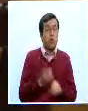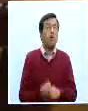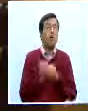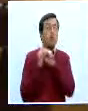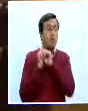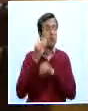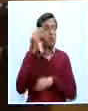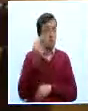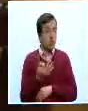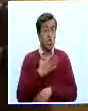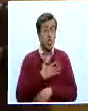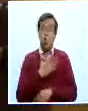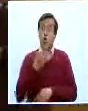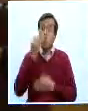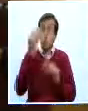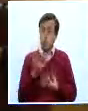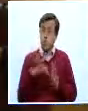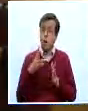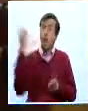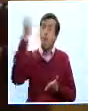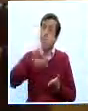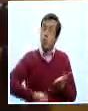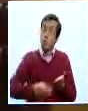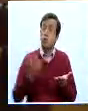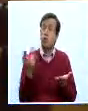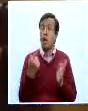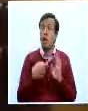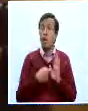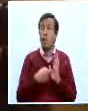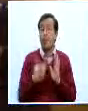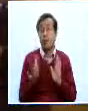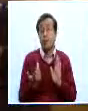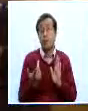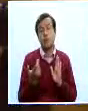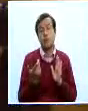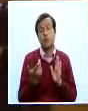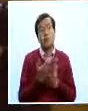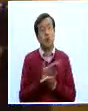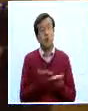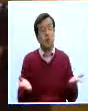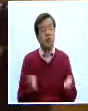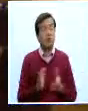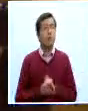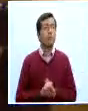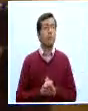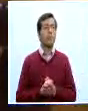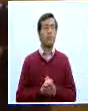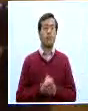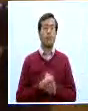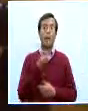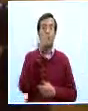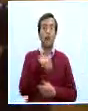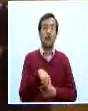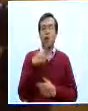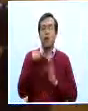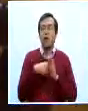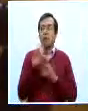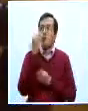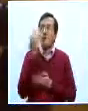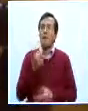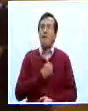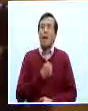obligación a cumplir si yo no la cumplo tengo una multa tengo un interés sobre esto obviamente la en lo que le le abre la puerta en este tipo de